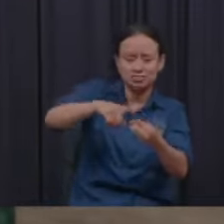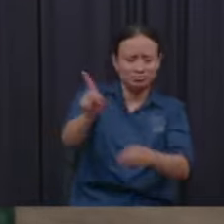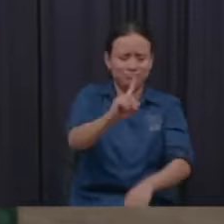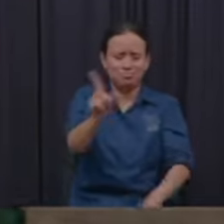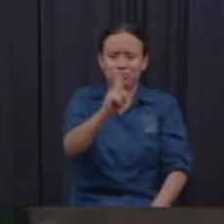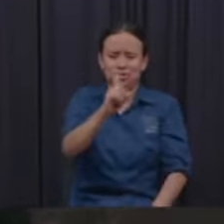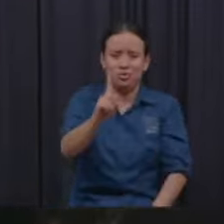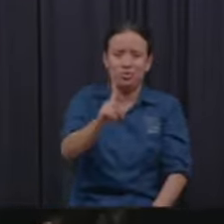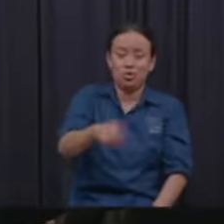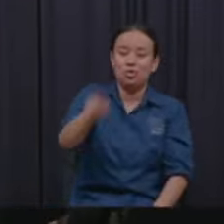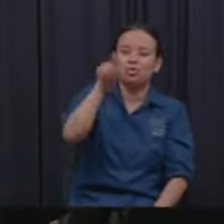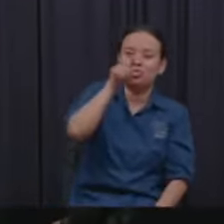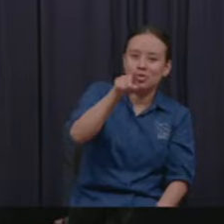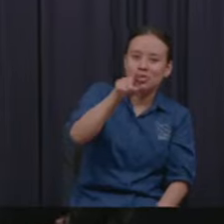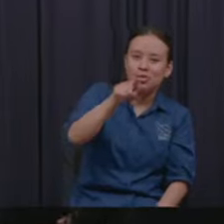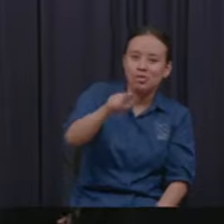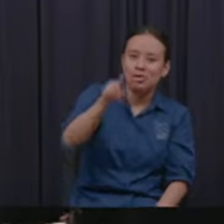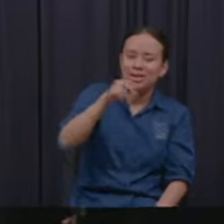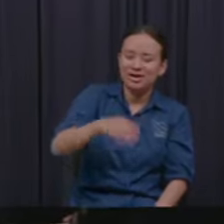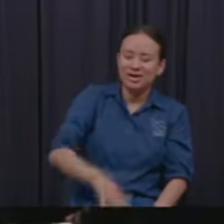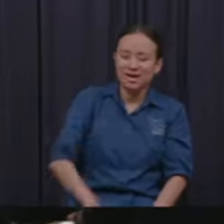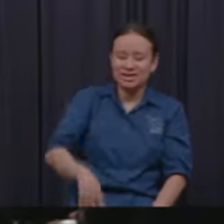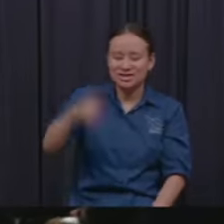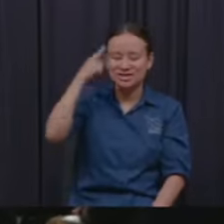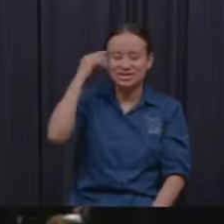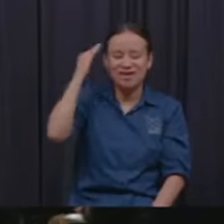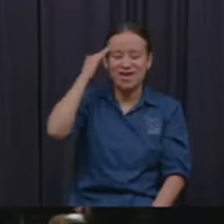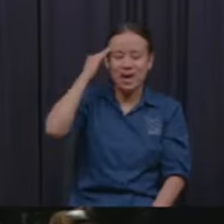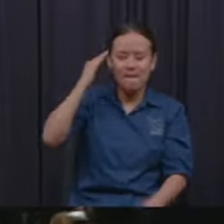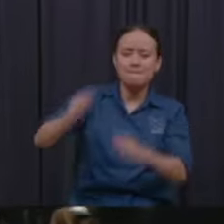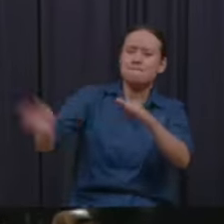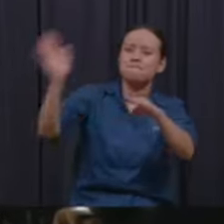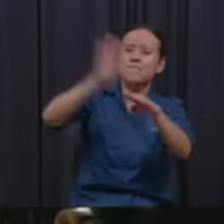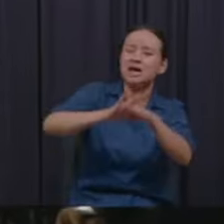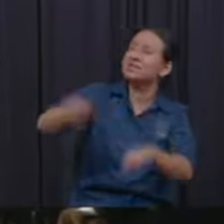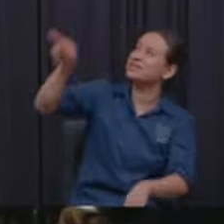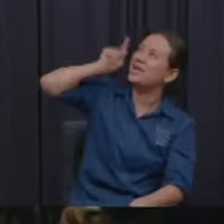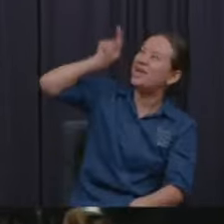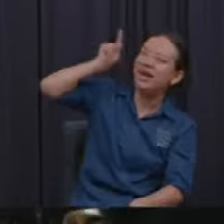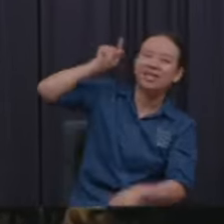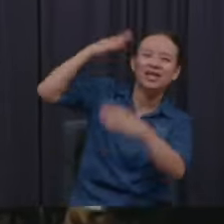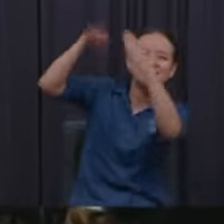Repito, tu raíz es del cielo. Vienes de arriba y vas para allá arriba.